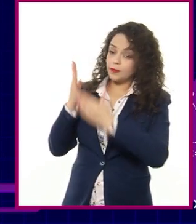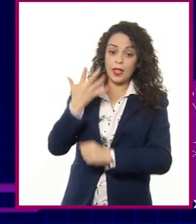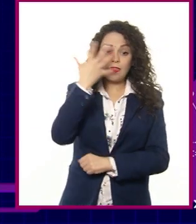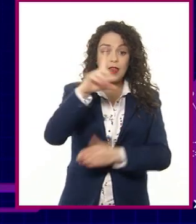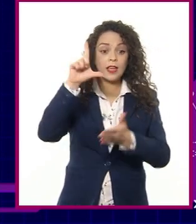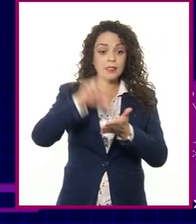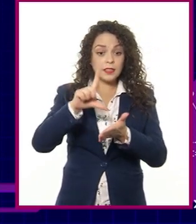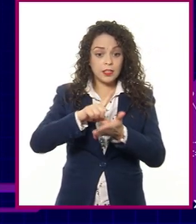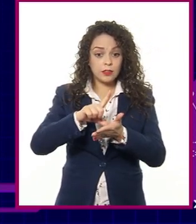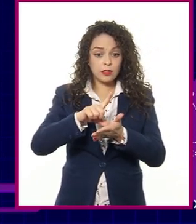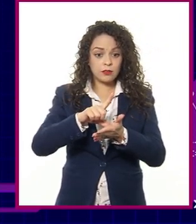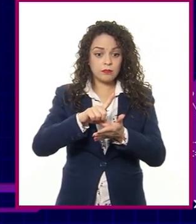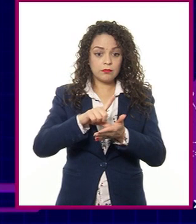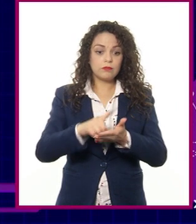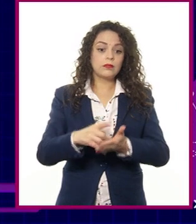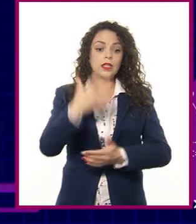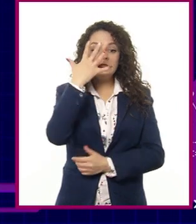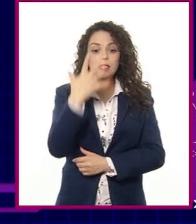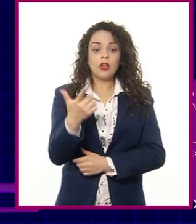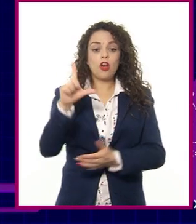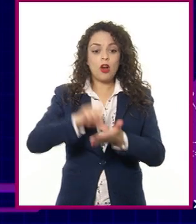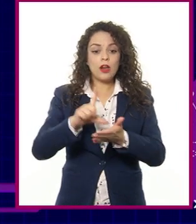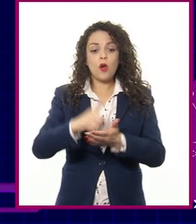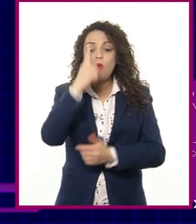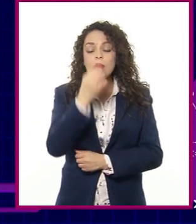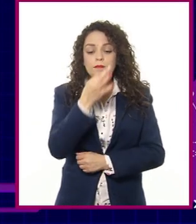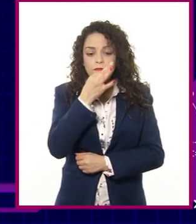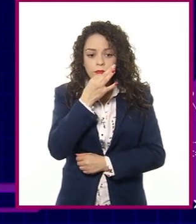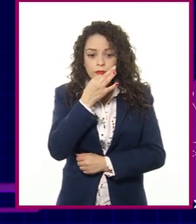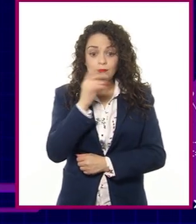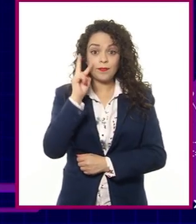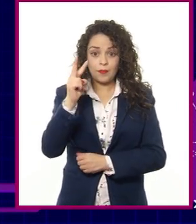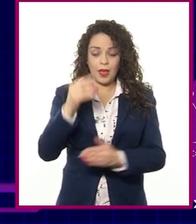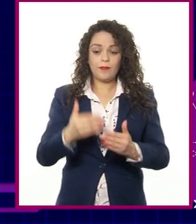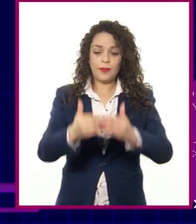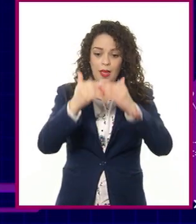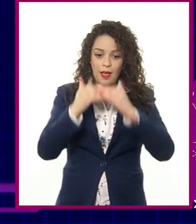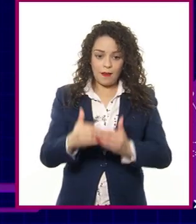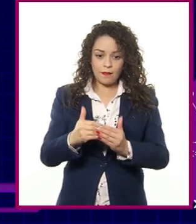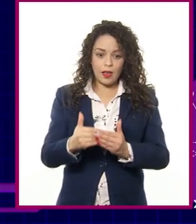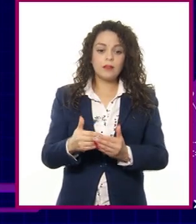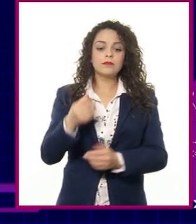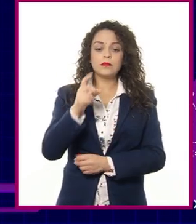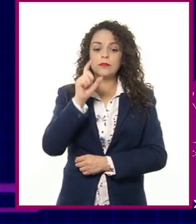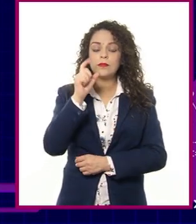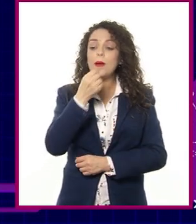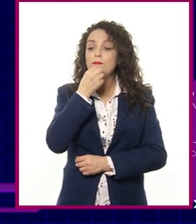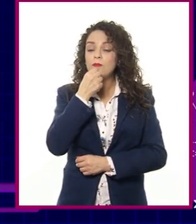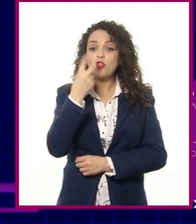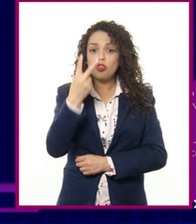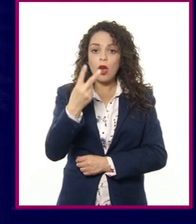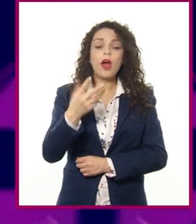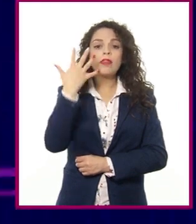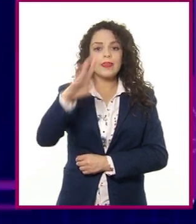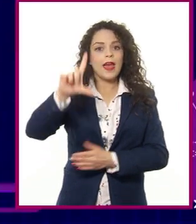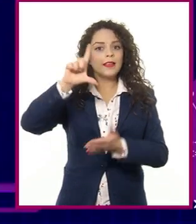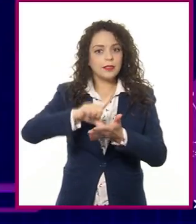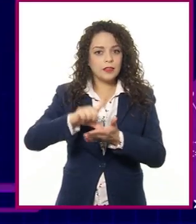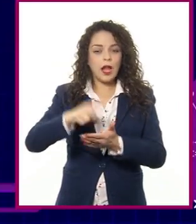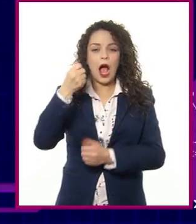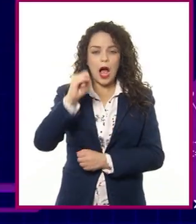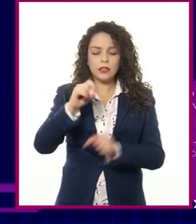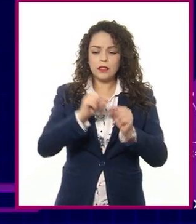es decir, 15 litros. En el minuto 2 ya hay 20 litros y así sucesivamente. En este caso, se